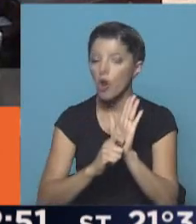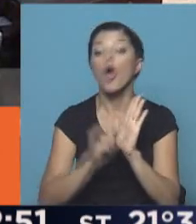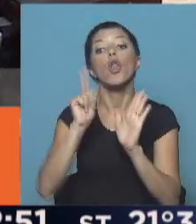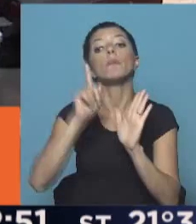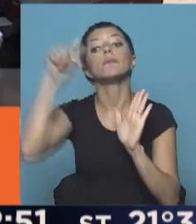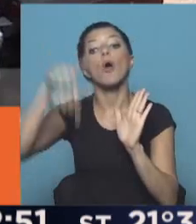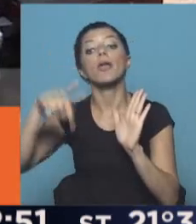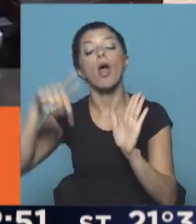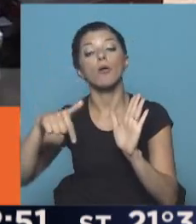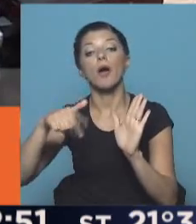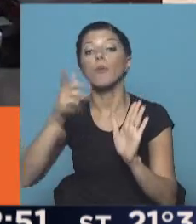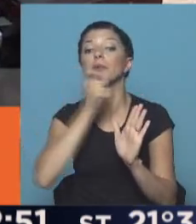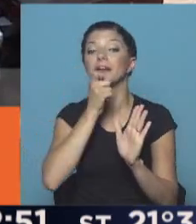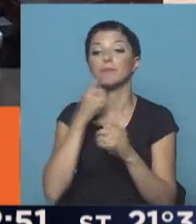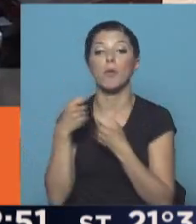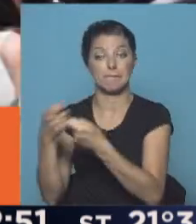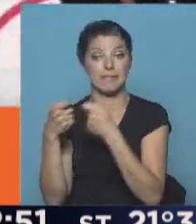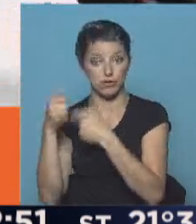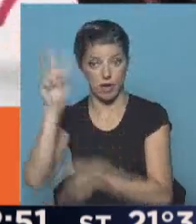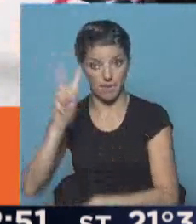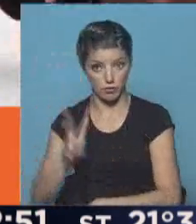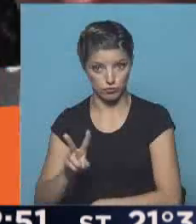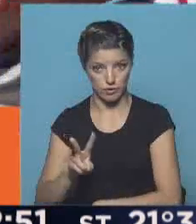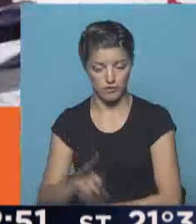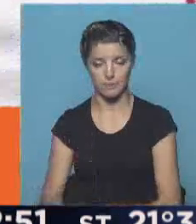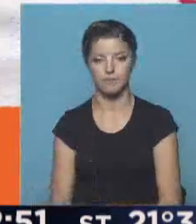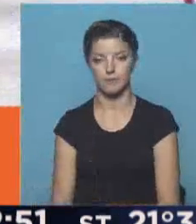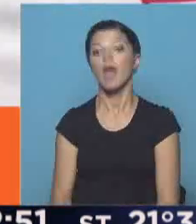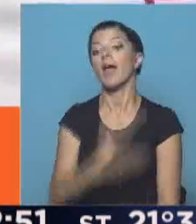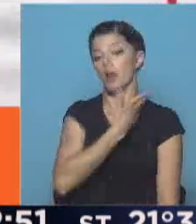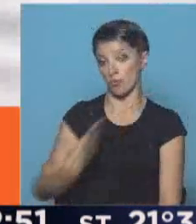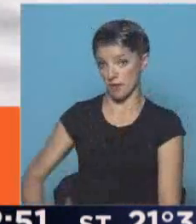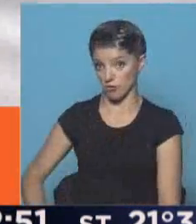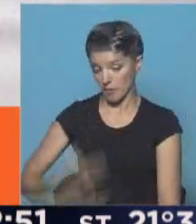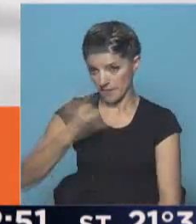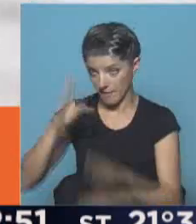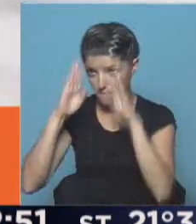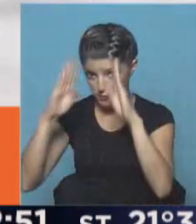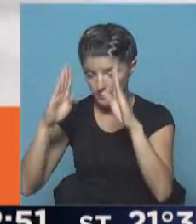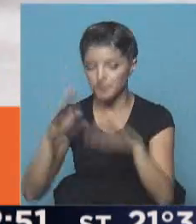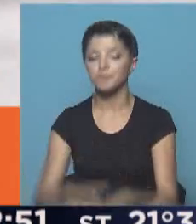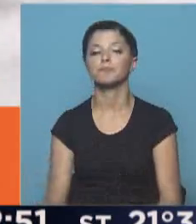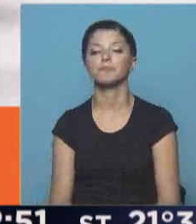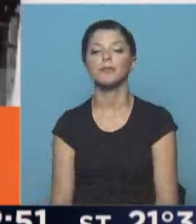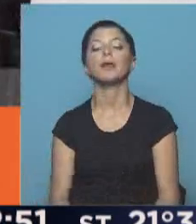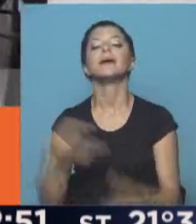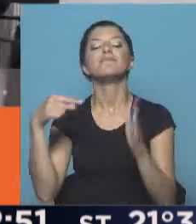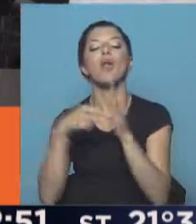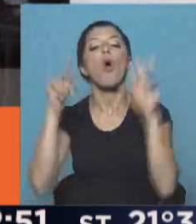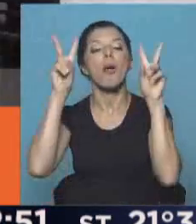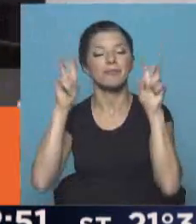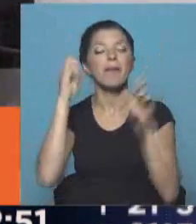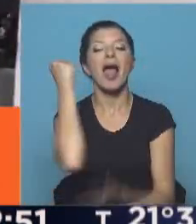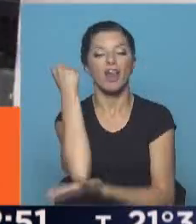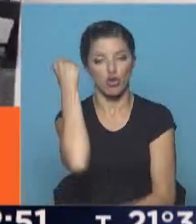la presión que se ejerce contra Venezuela, pero contra el gobierno venezolano específicamente. Pero en términos económicos, la gran pregunta que uno se